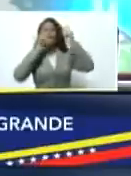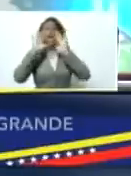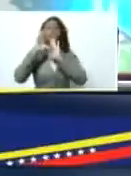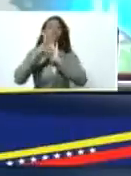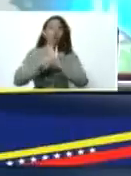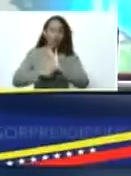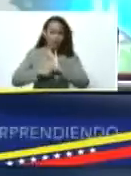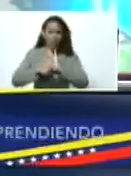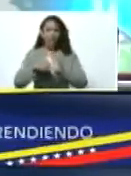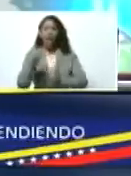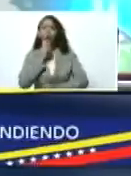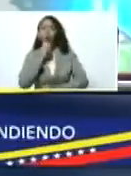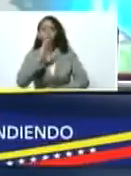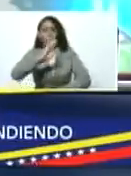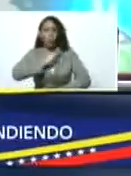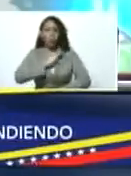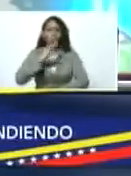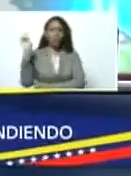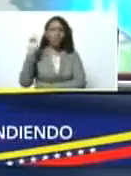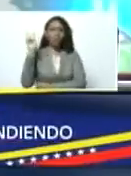robo del oro venezolano